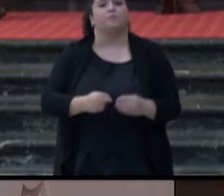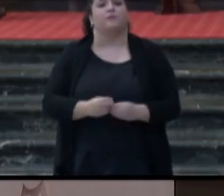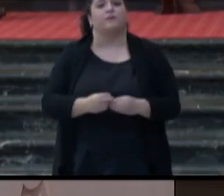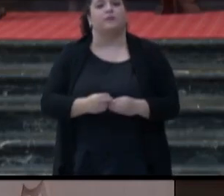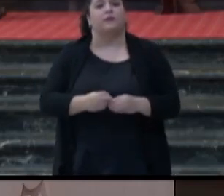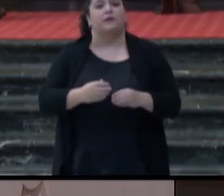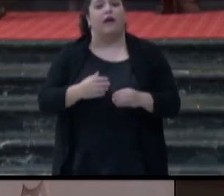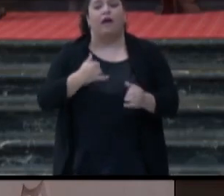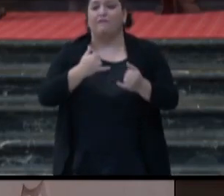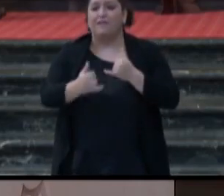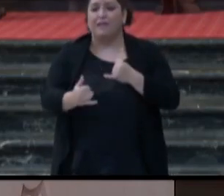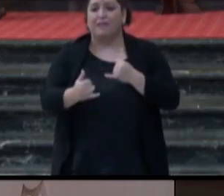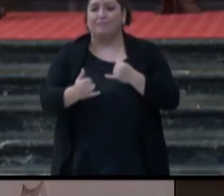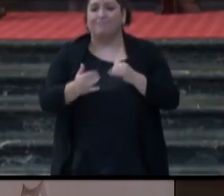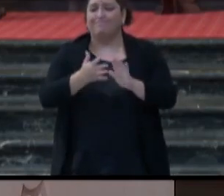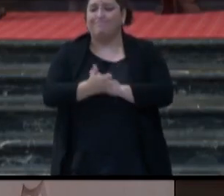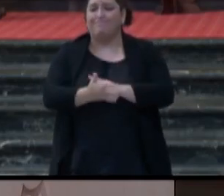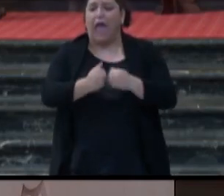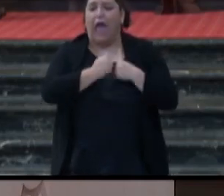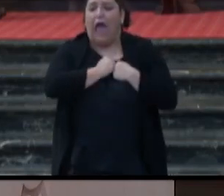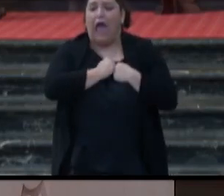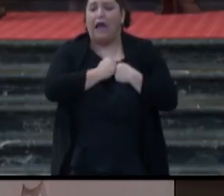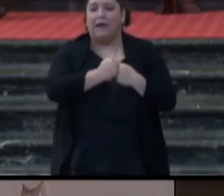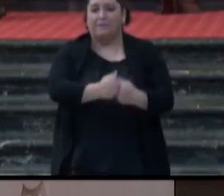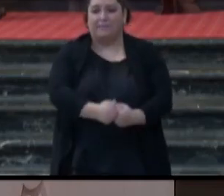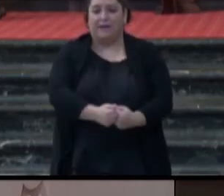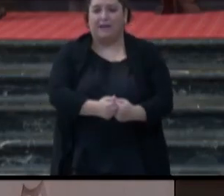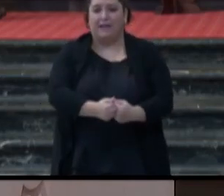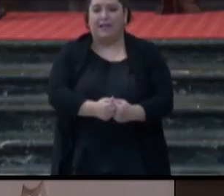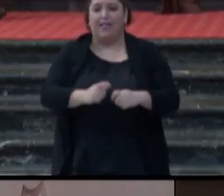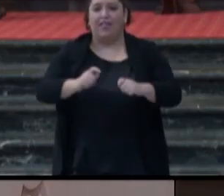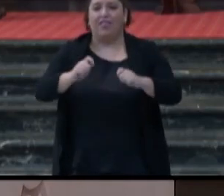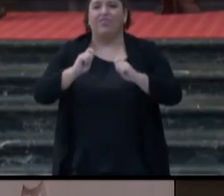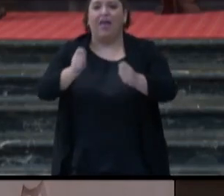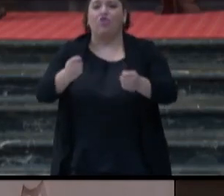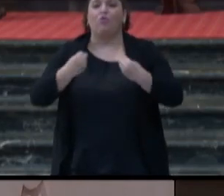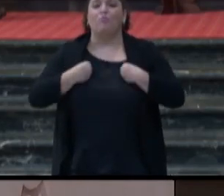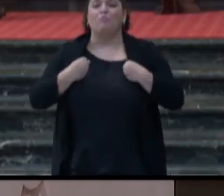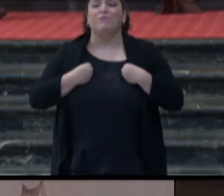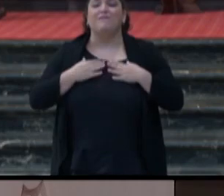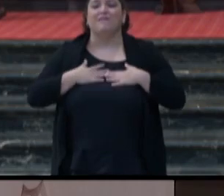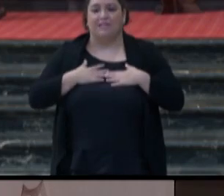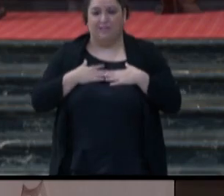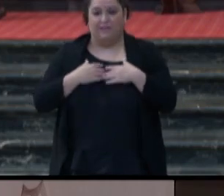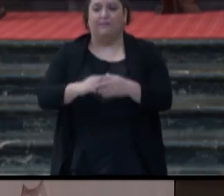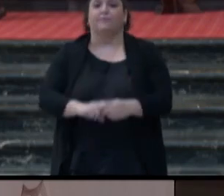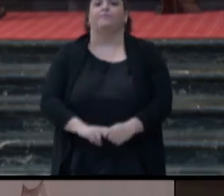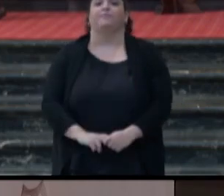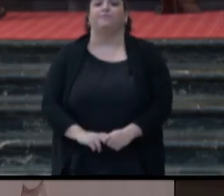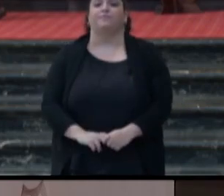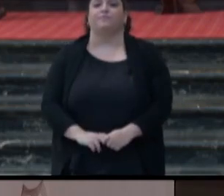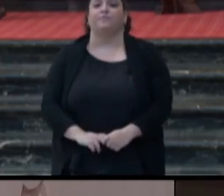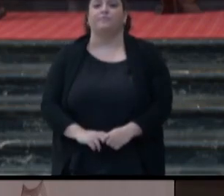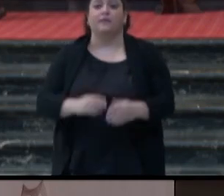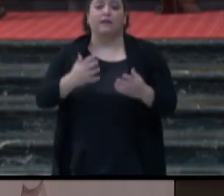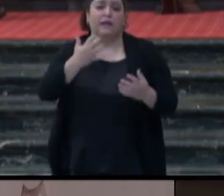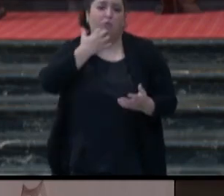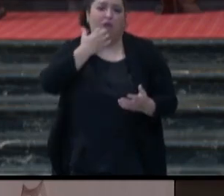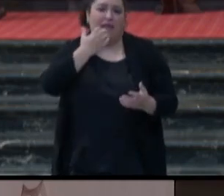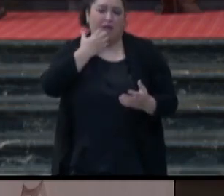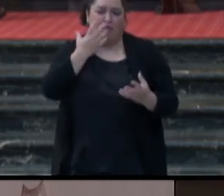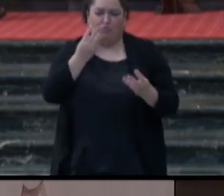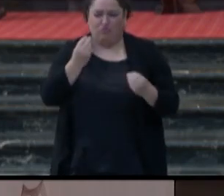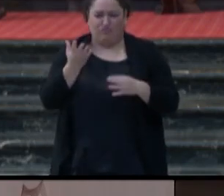para amar gastando la propia vida en el amor a los demás tenemos ejemplos